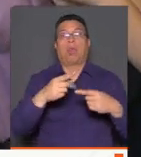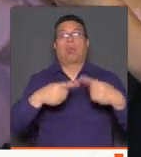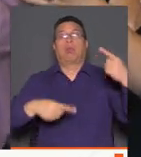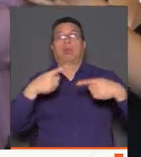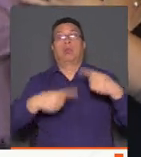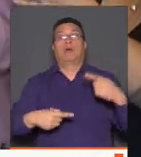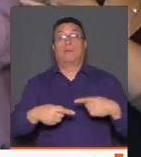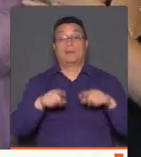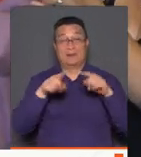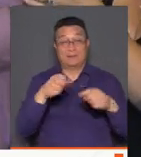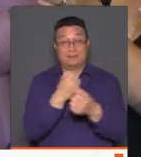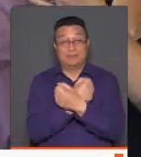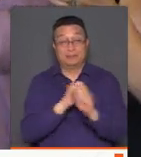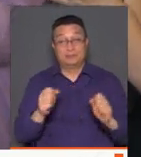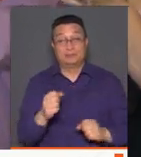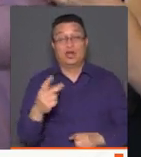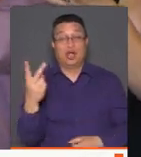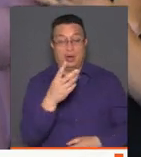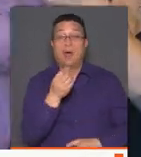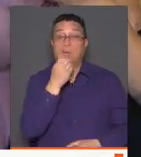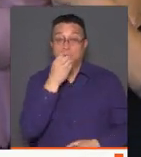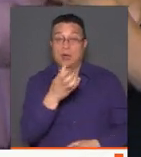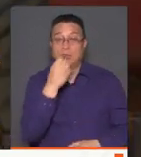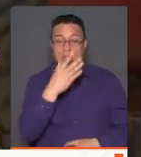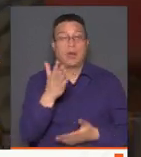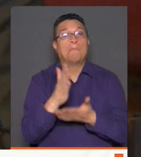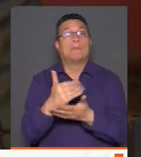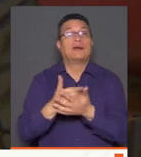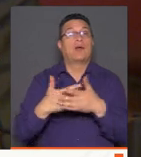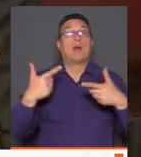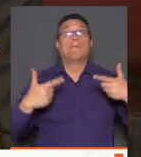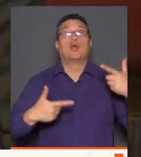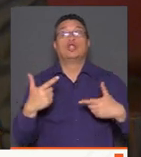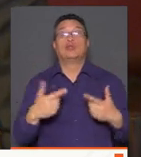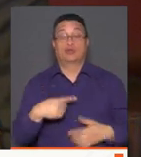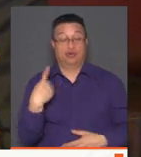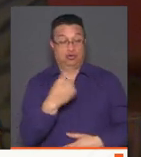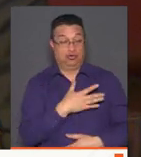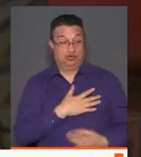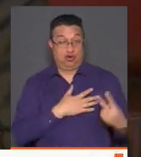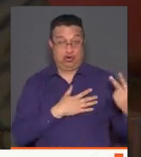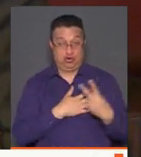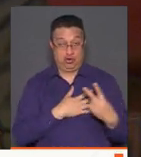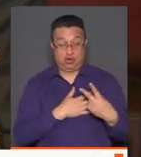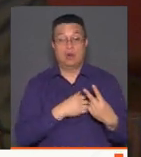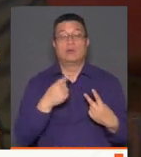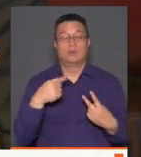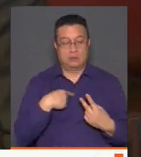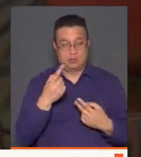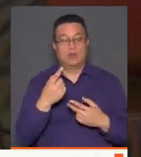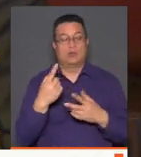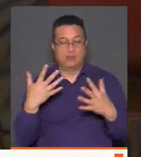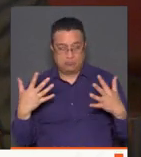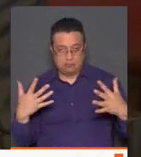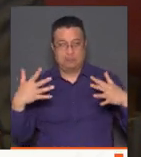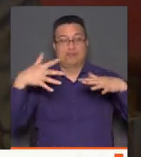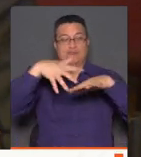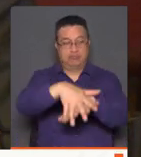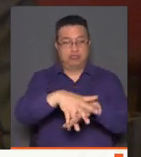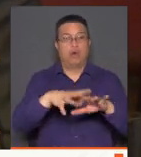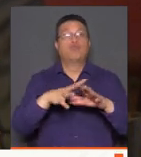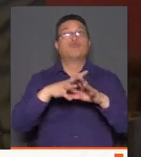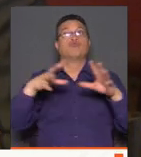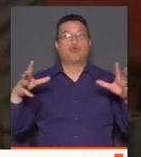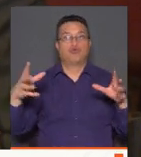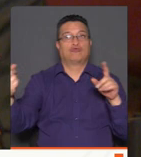acto de renuncia, Walker y Rincón revelaron sus planes políticos. Nosotros vamos a converger con muchos